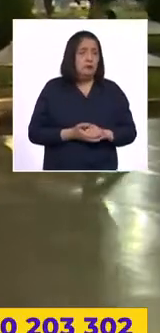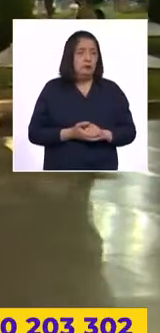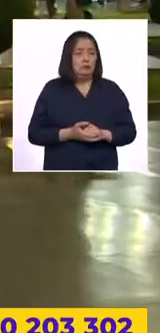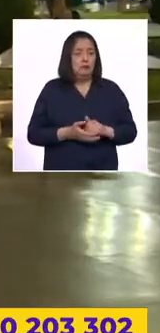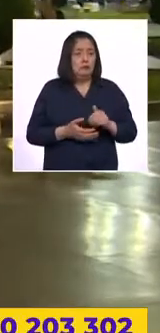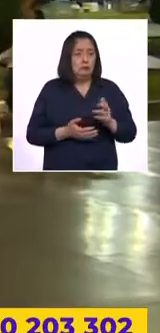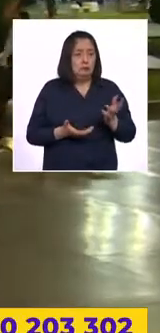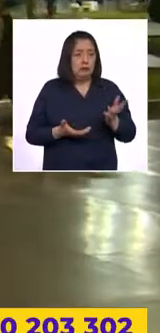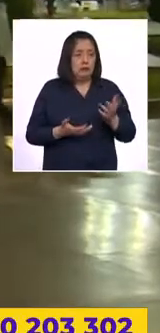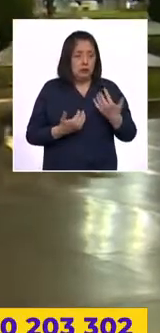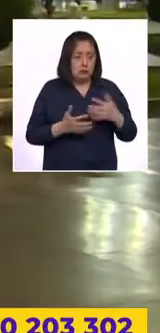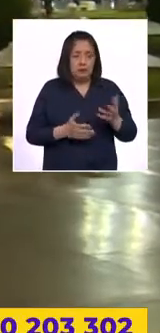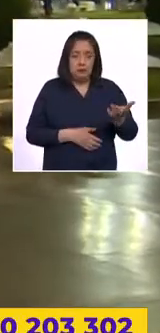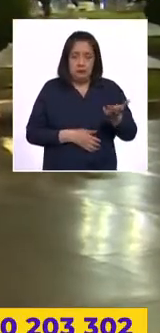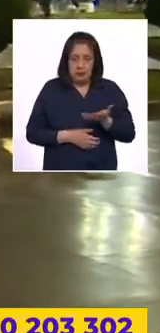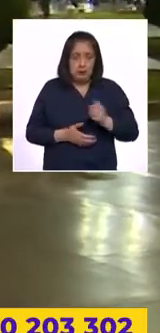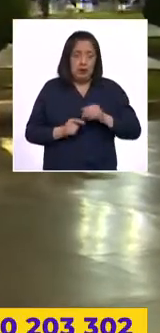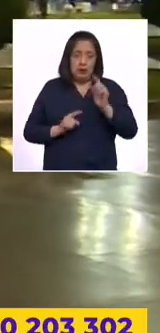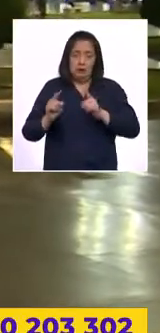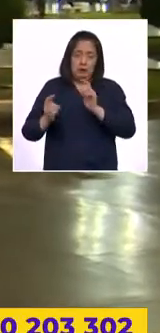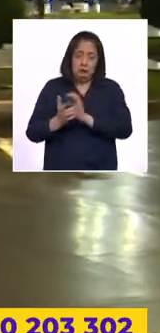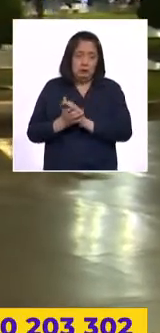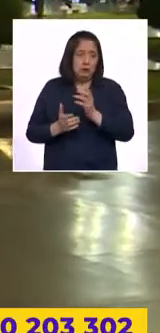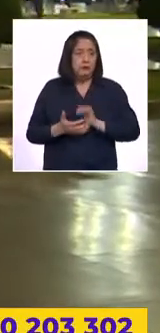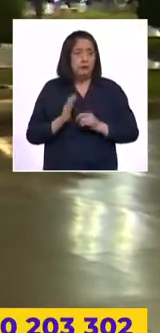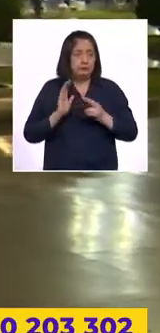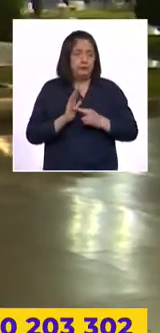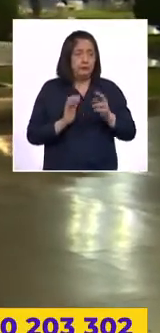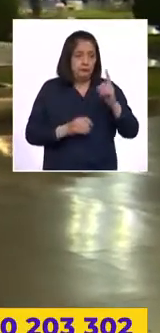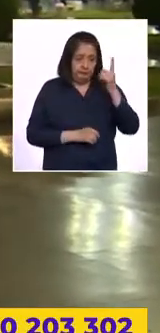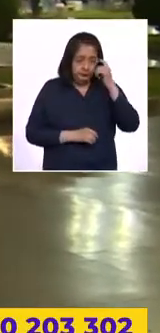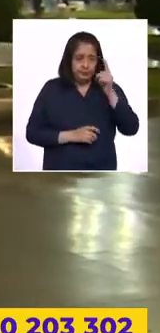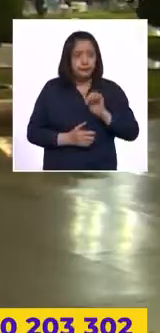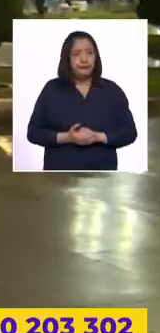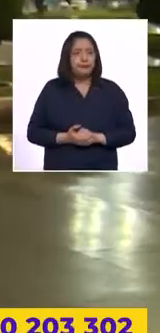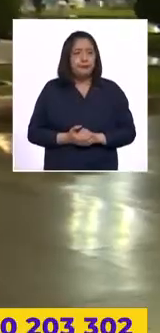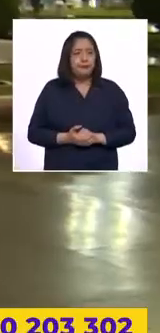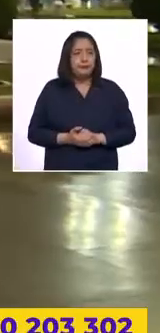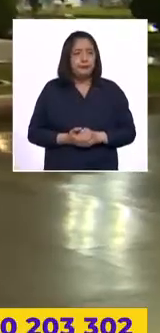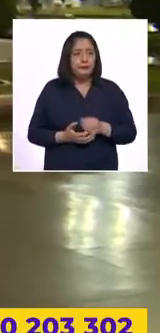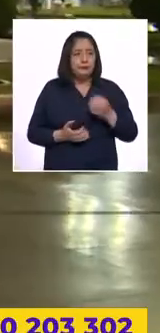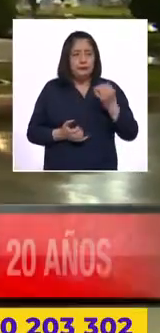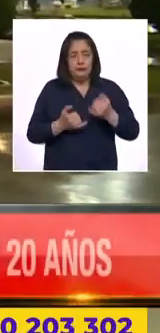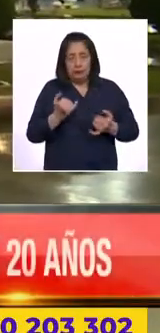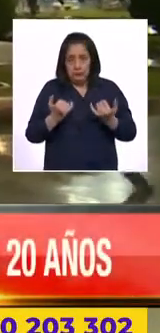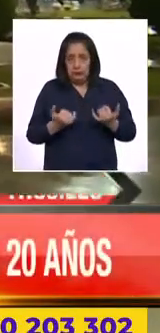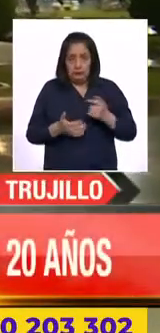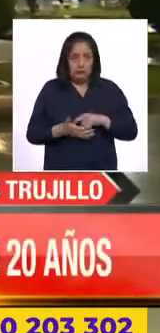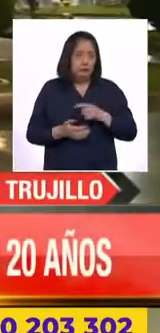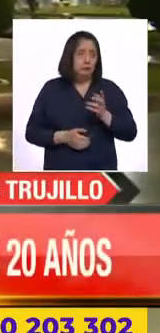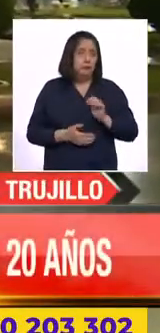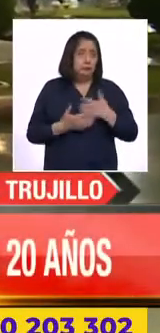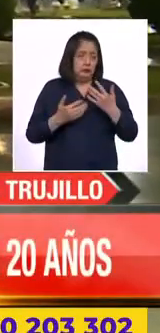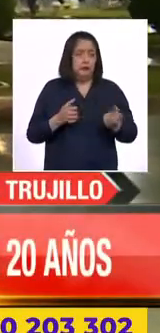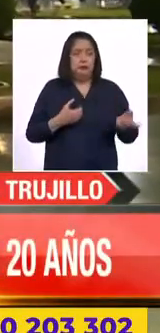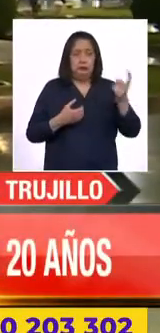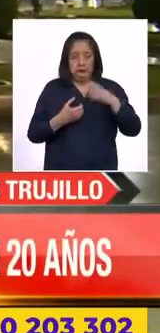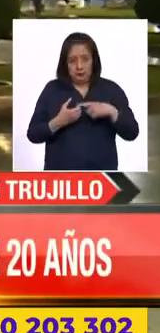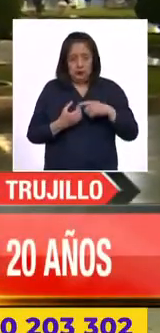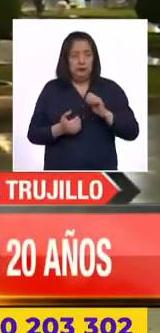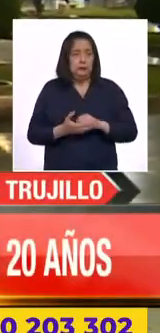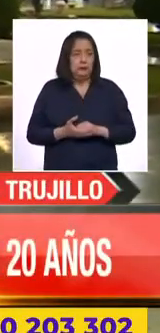2019, fui invitado por algunos amigos ya representantes políticos y en estos últimos tiempos ya estoy